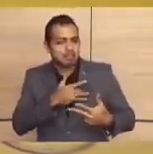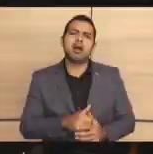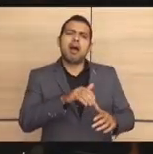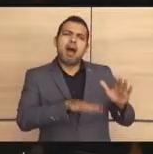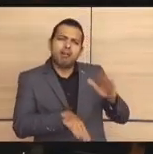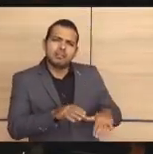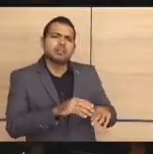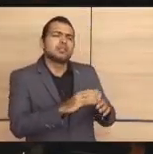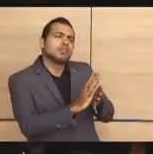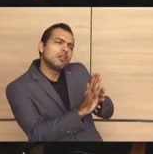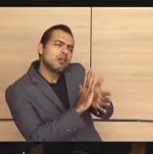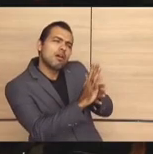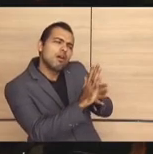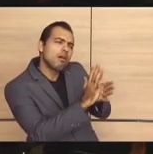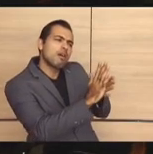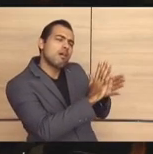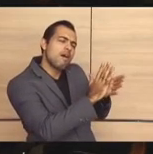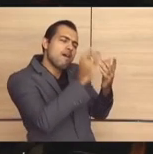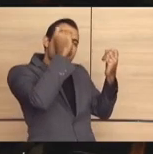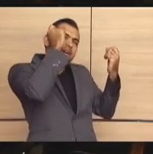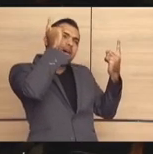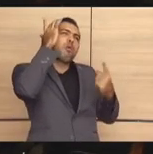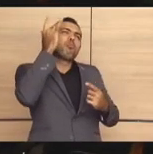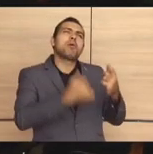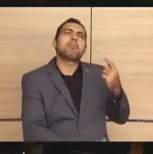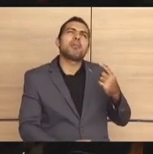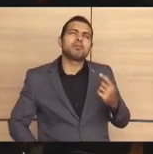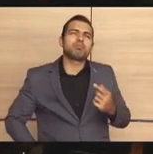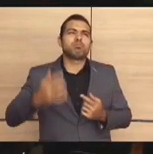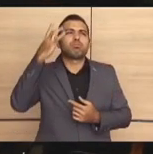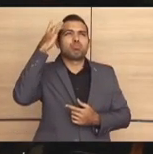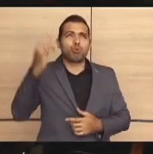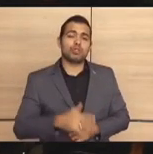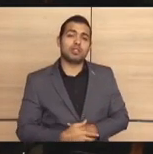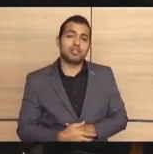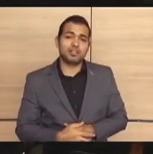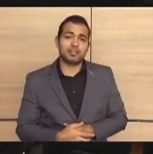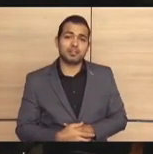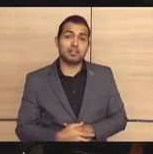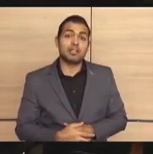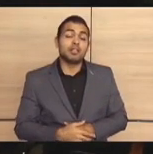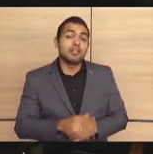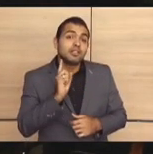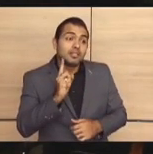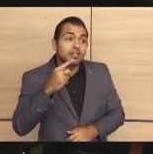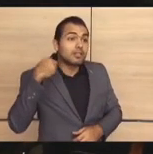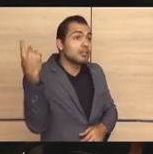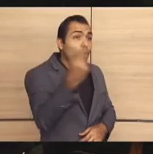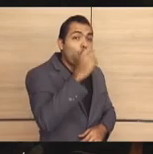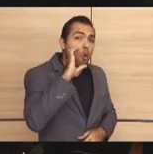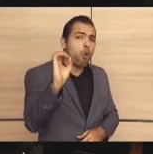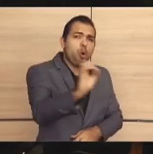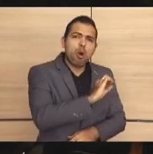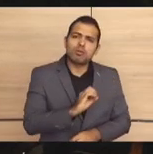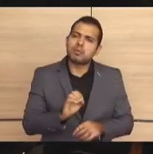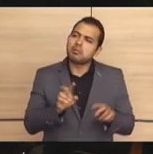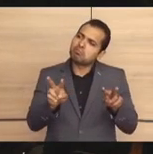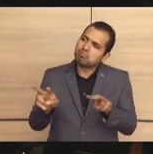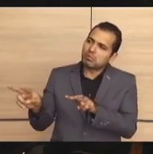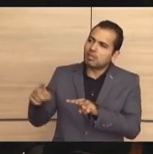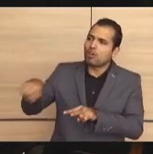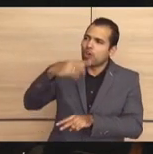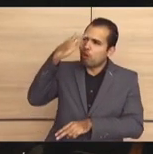sociedad. Pero también los hombres, cuando comienzan a entender nuestra posición, se genera empatía, ¿entiendes? Y así pueden comenzar a